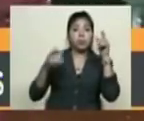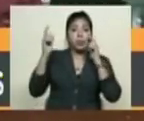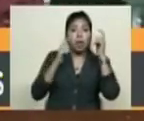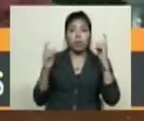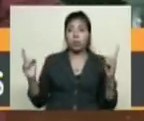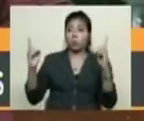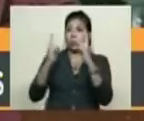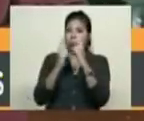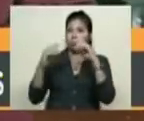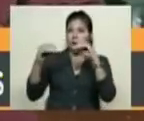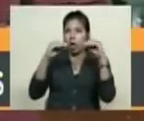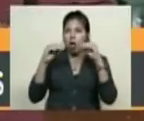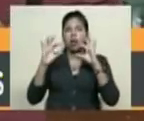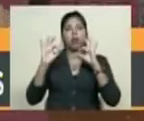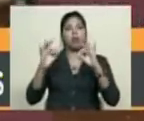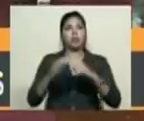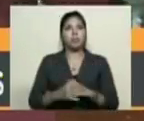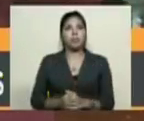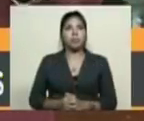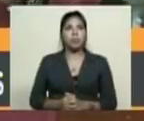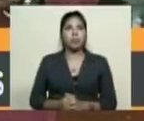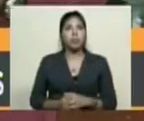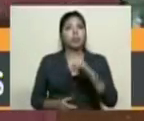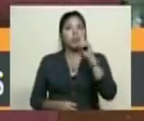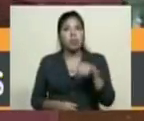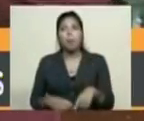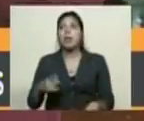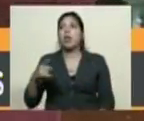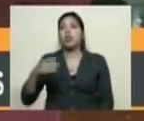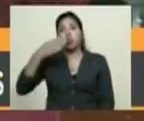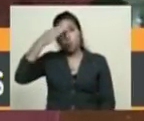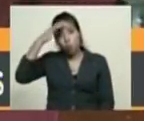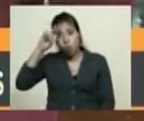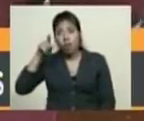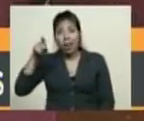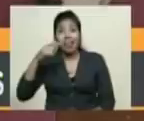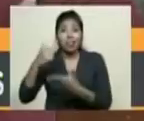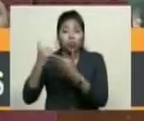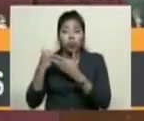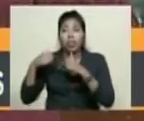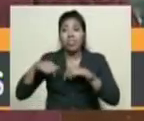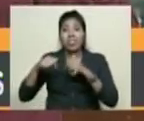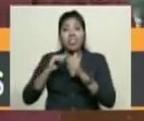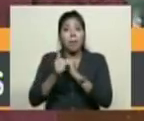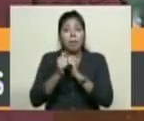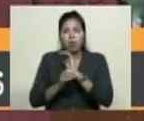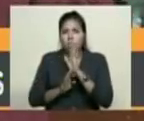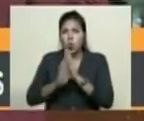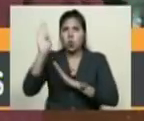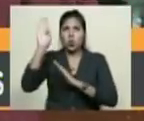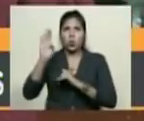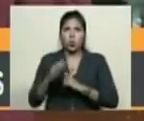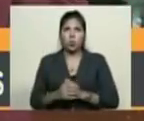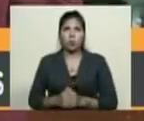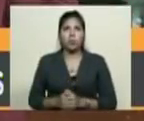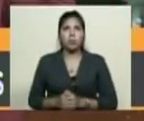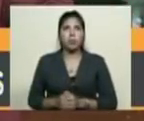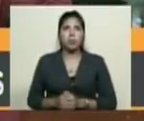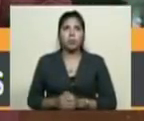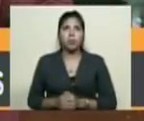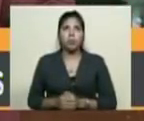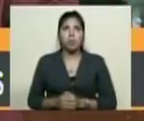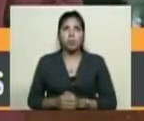mismo la participación de Cuba en el desarrollo deportivo ha sido estelar, es estelar.